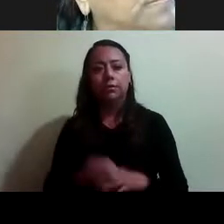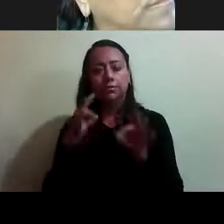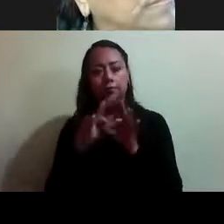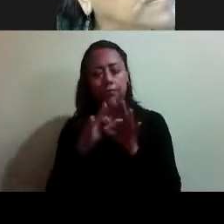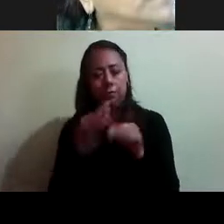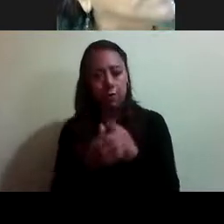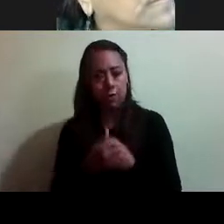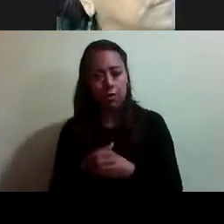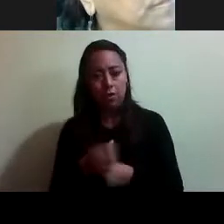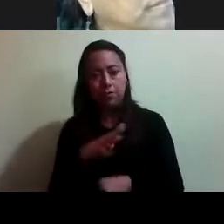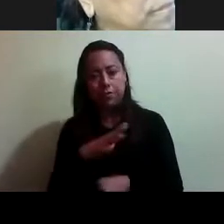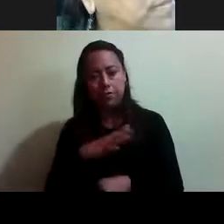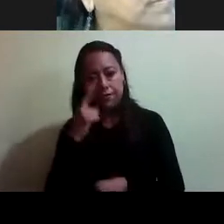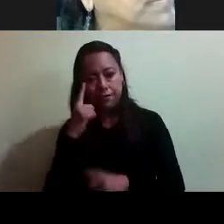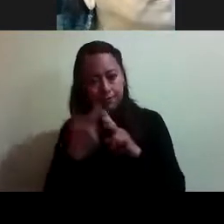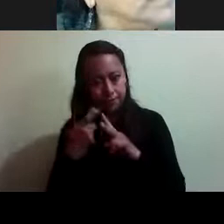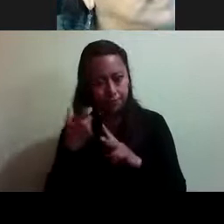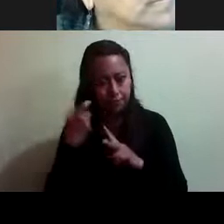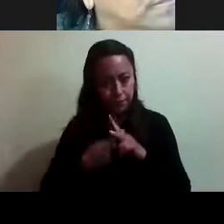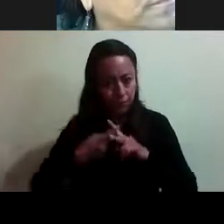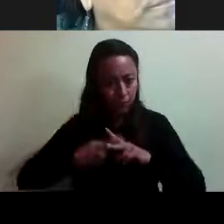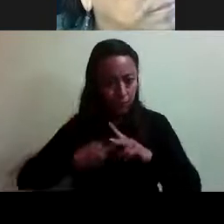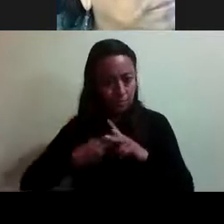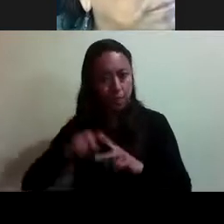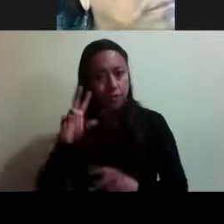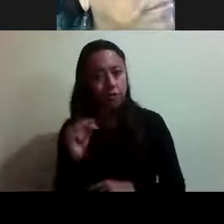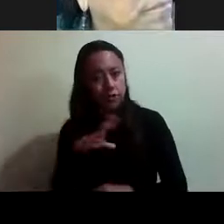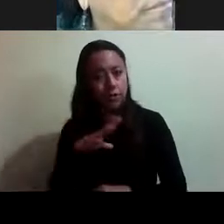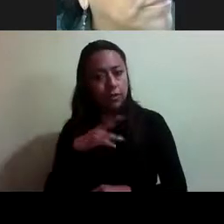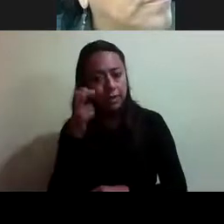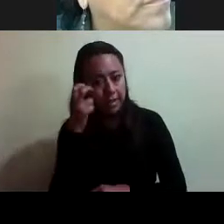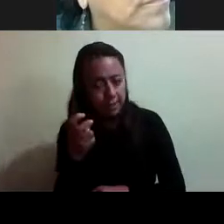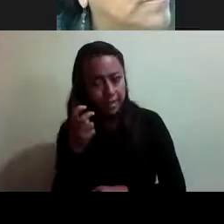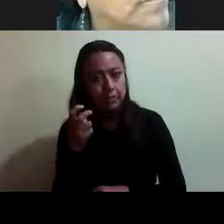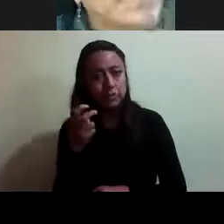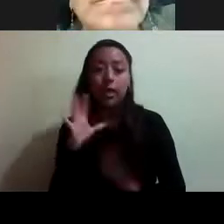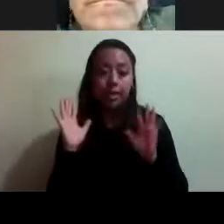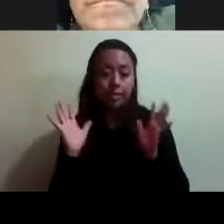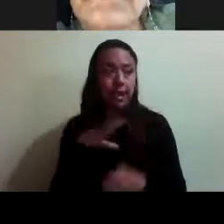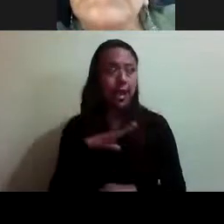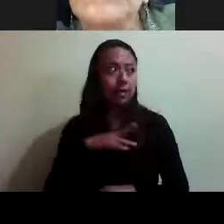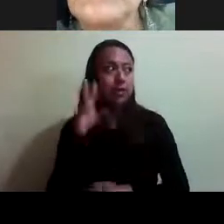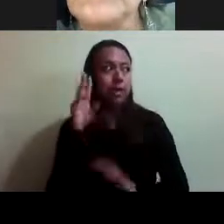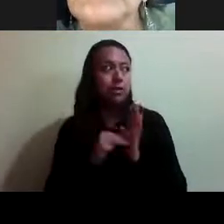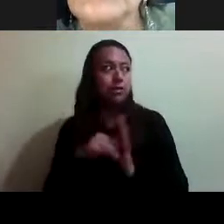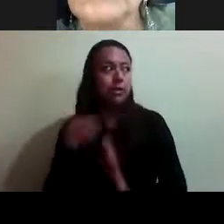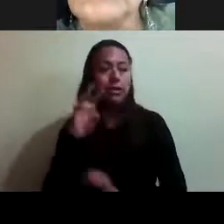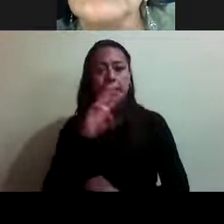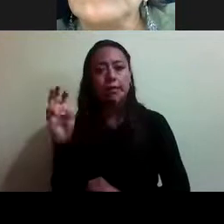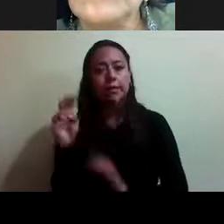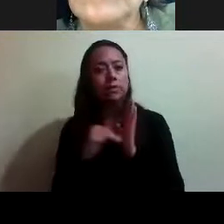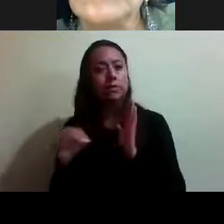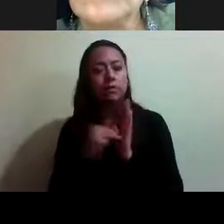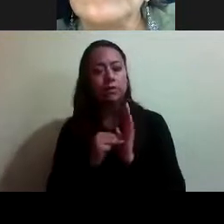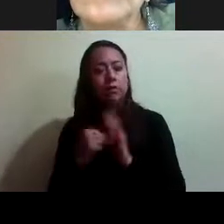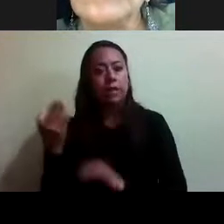tener un presupuesto que no consideró esa base que existía de los 2.300 millones de apenas